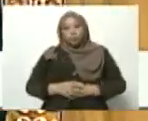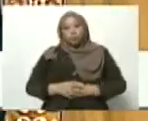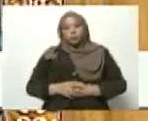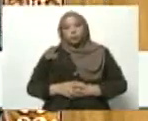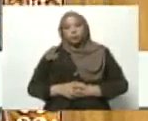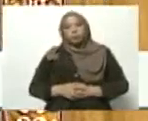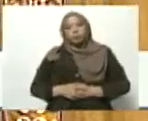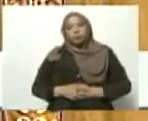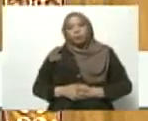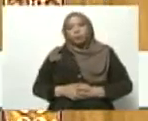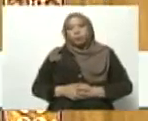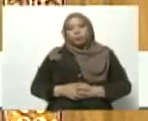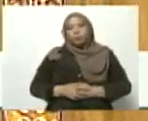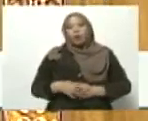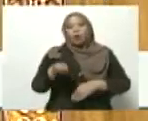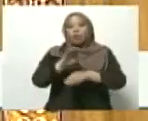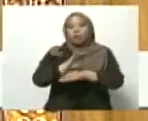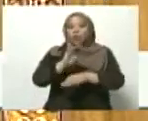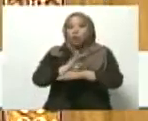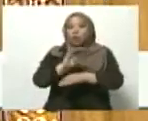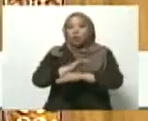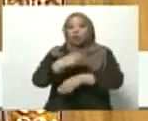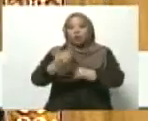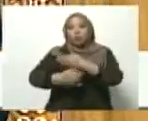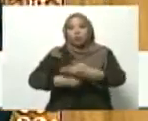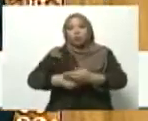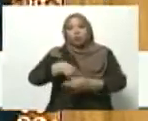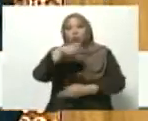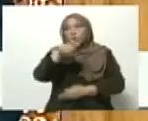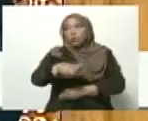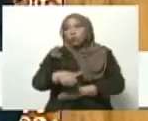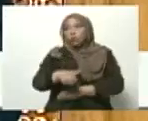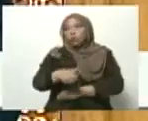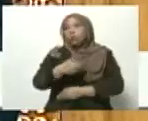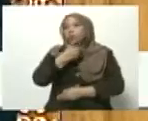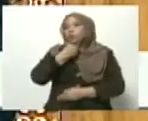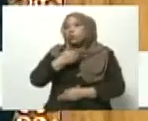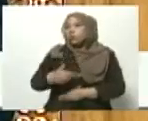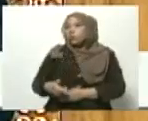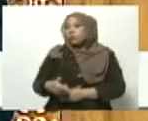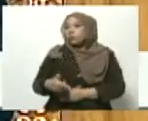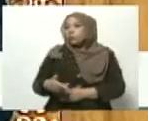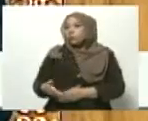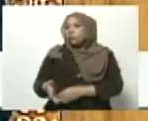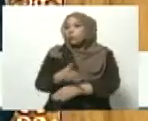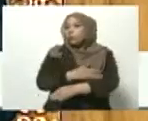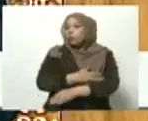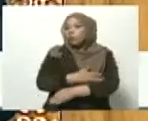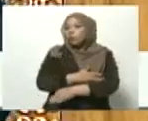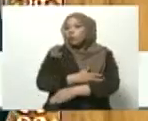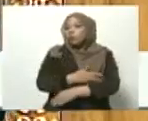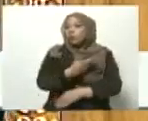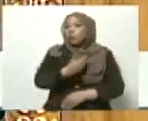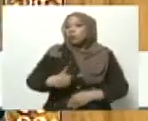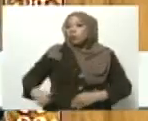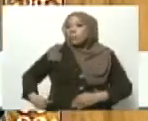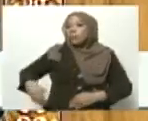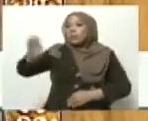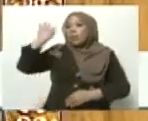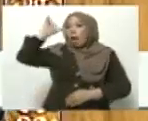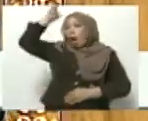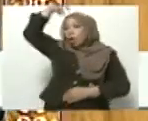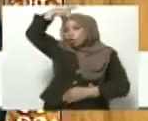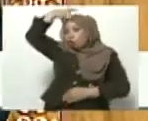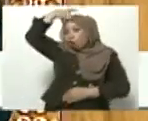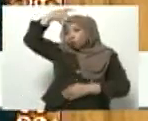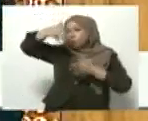se lo puso ahí para que lo cuidara. Keith Schiller tenía una empresa, tenía contactos con el presidente Trump y dijo, yo voy a ser quien te busque